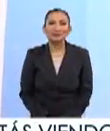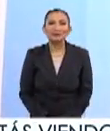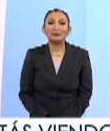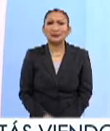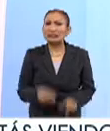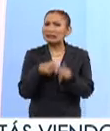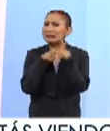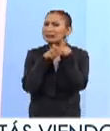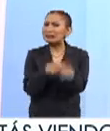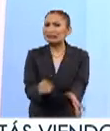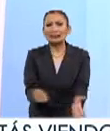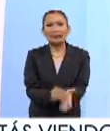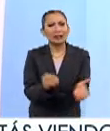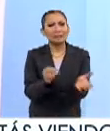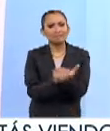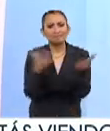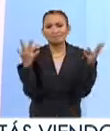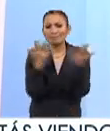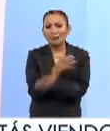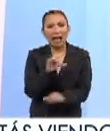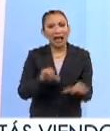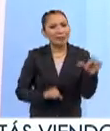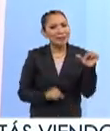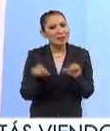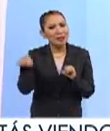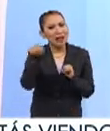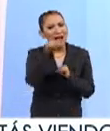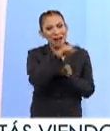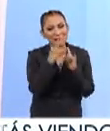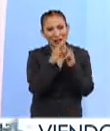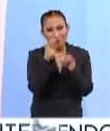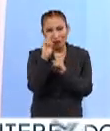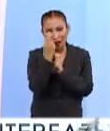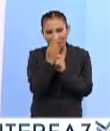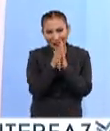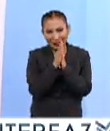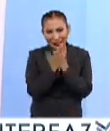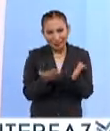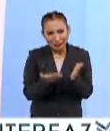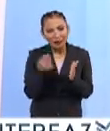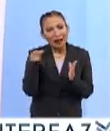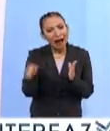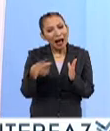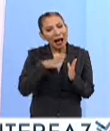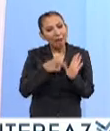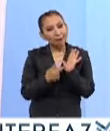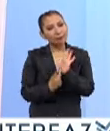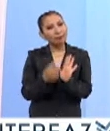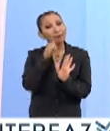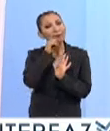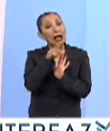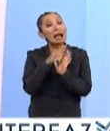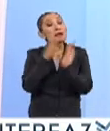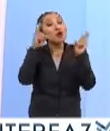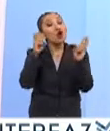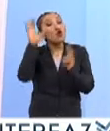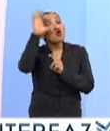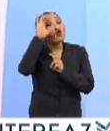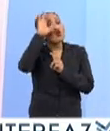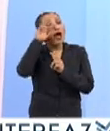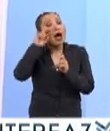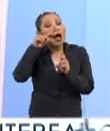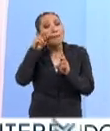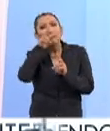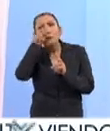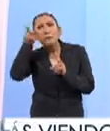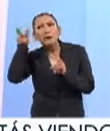Y seguimos descubriendo las actividades durante la Feria Universitaria del Libro, donde se presentó también el libro Culturas